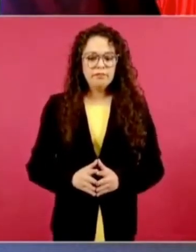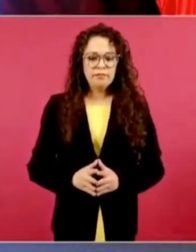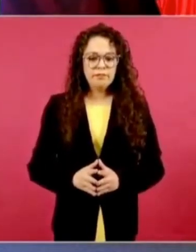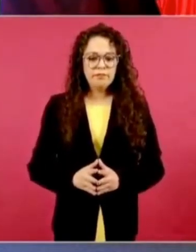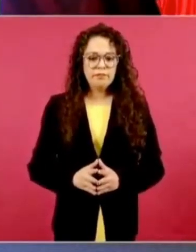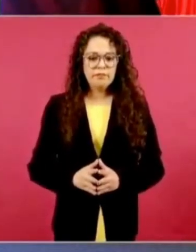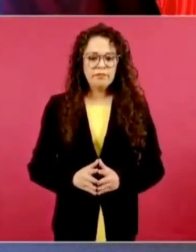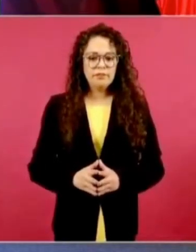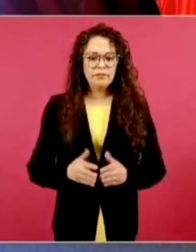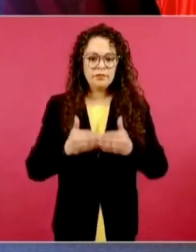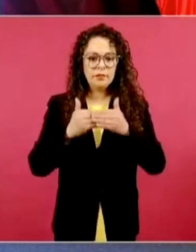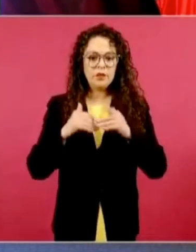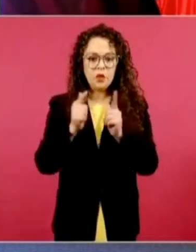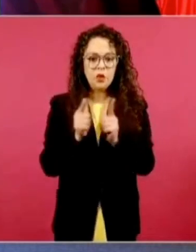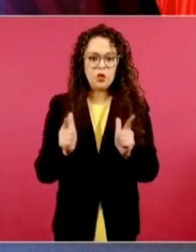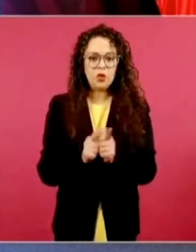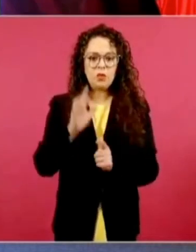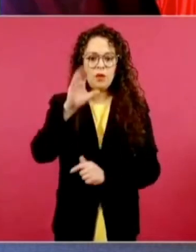Carso,